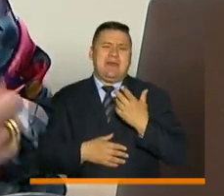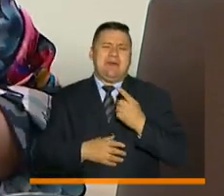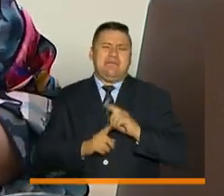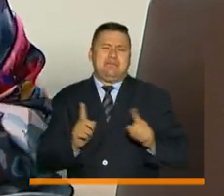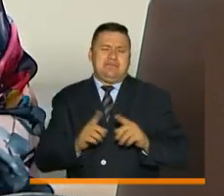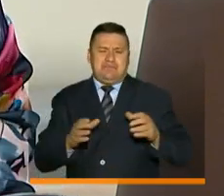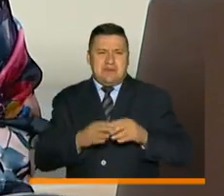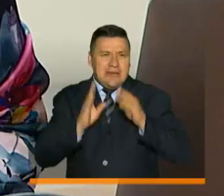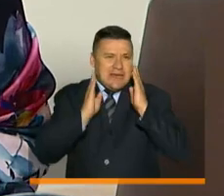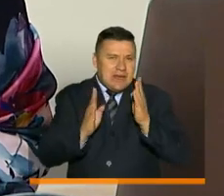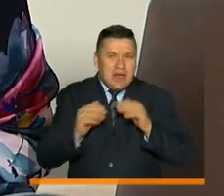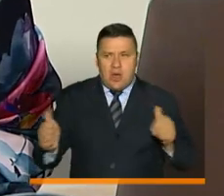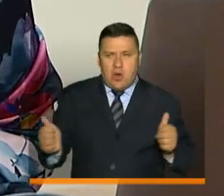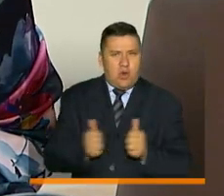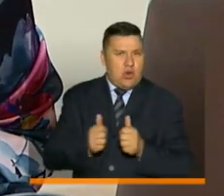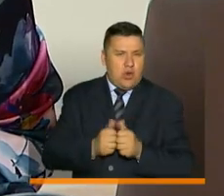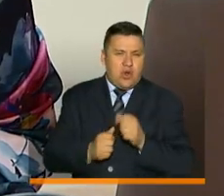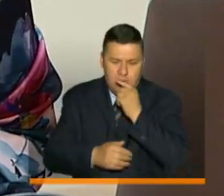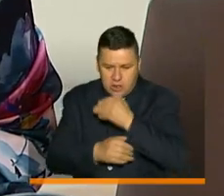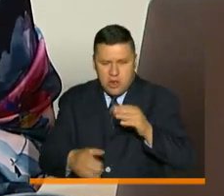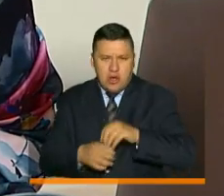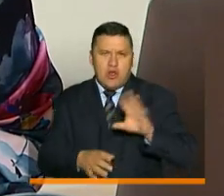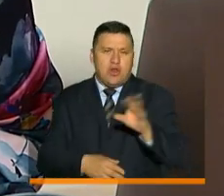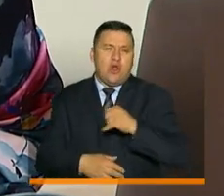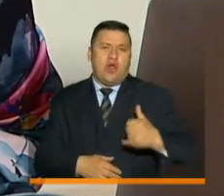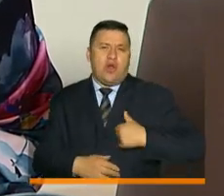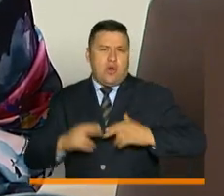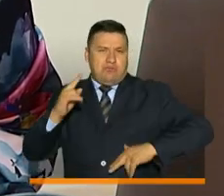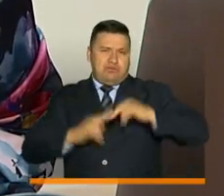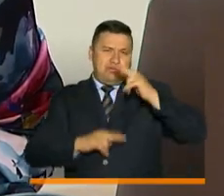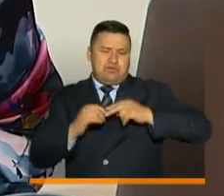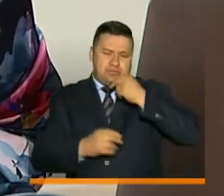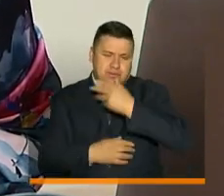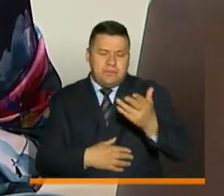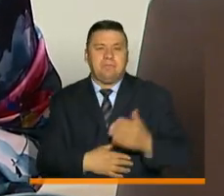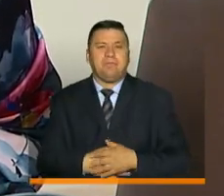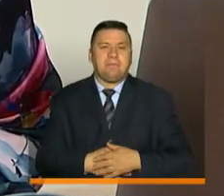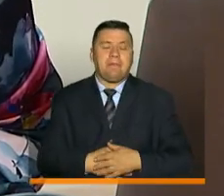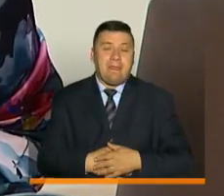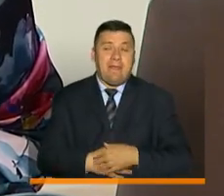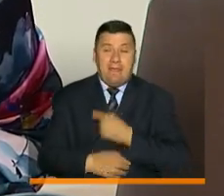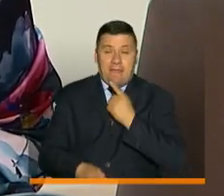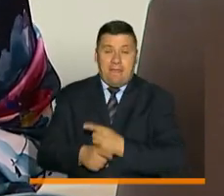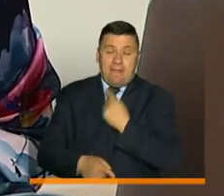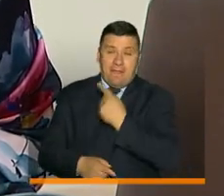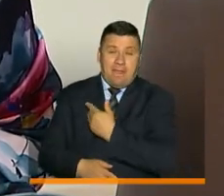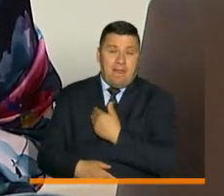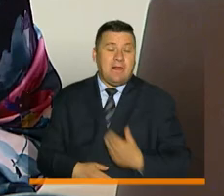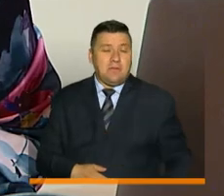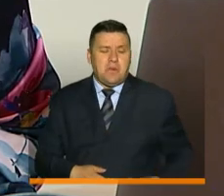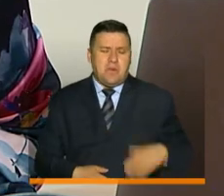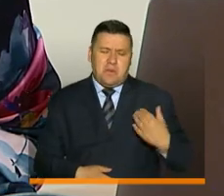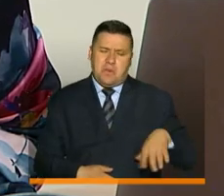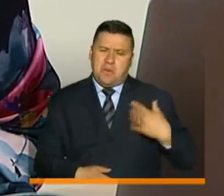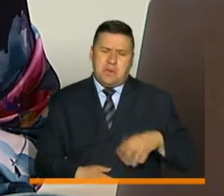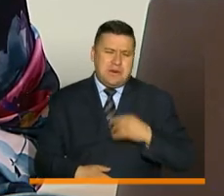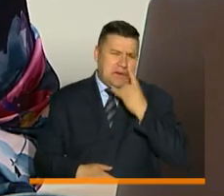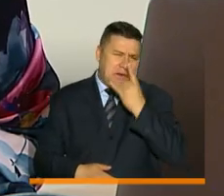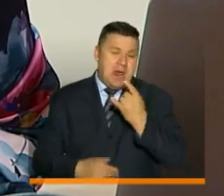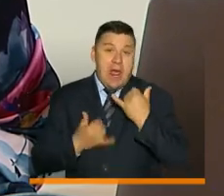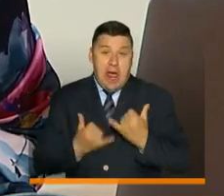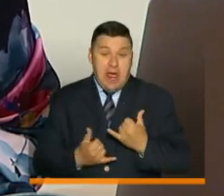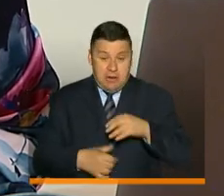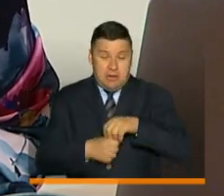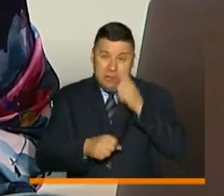maestros que está muy atenta a acompañar a todos los niños y jóvenes en la construcción de estos relatos. Y como mencionaba el presidente, también ha sido una intención en